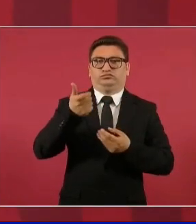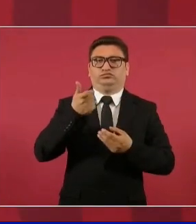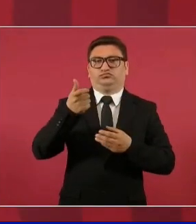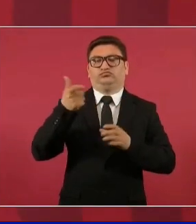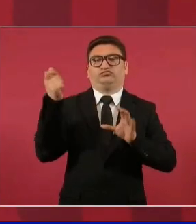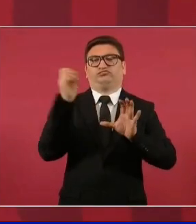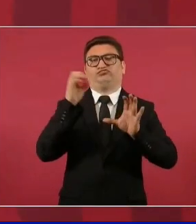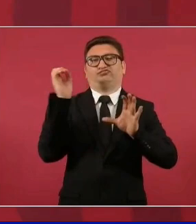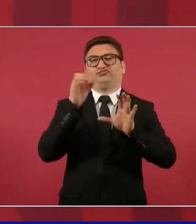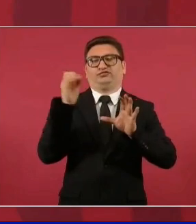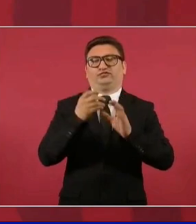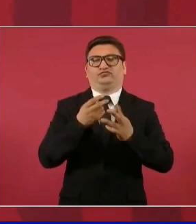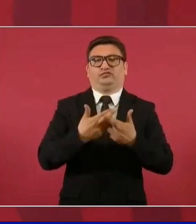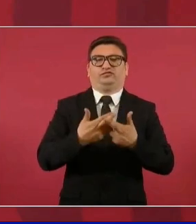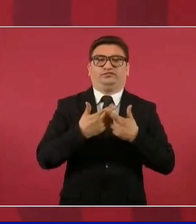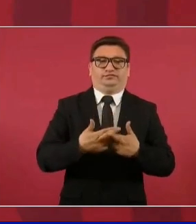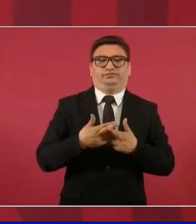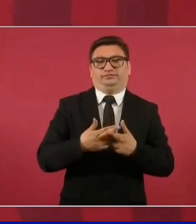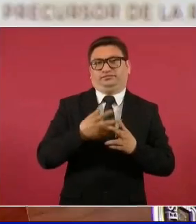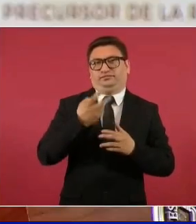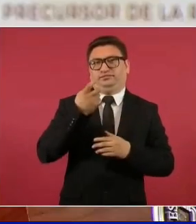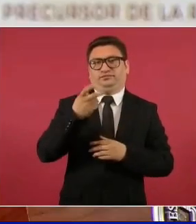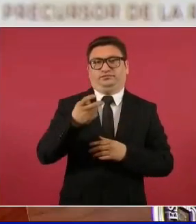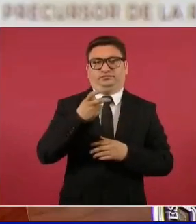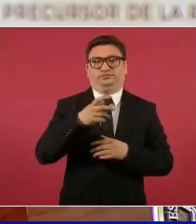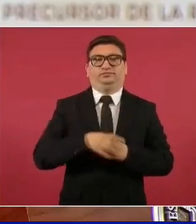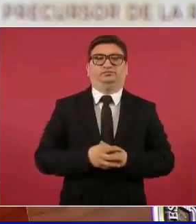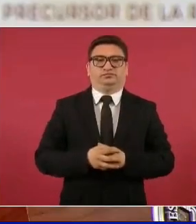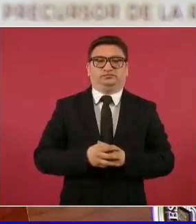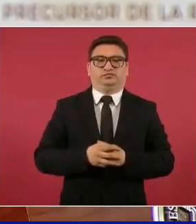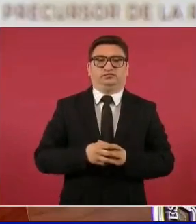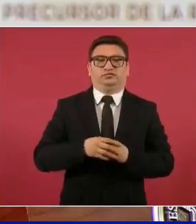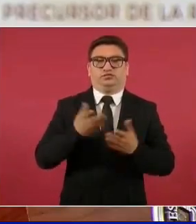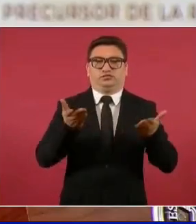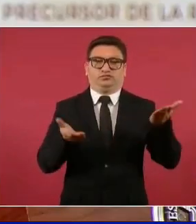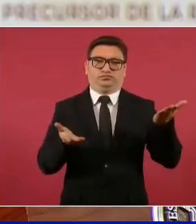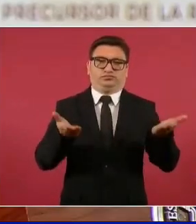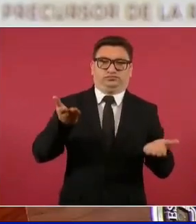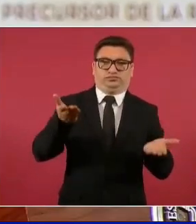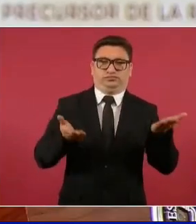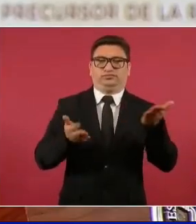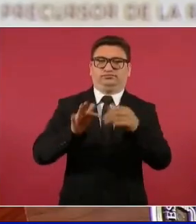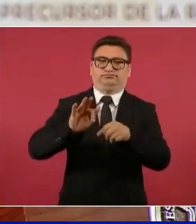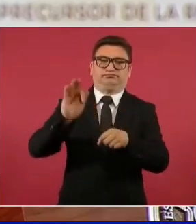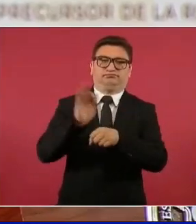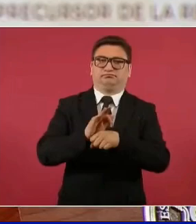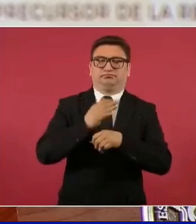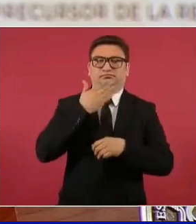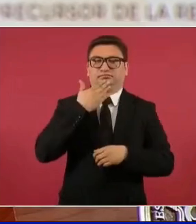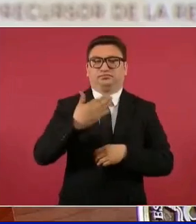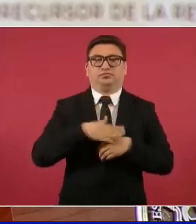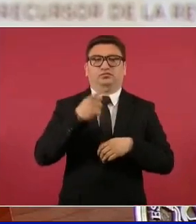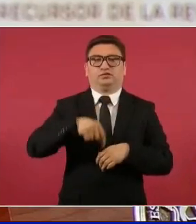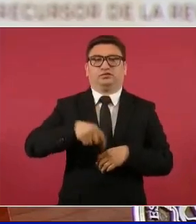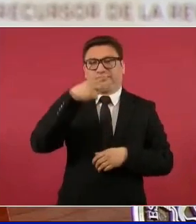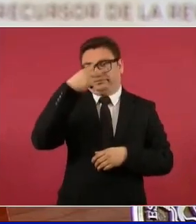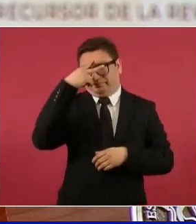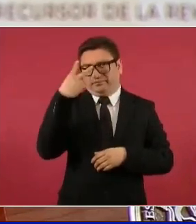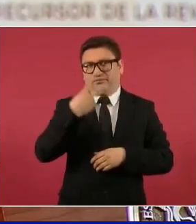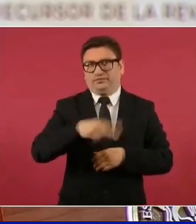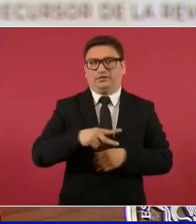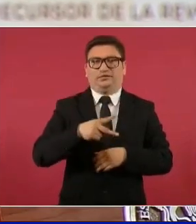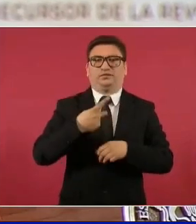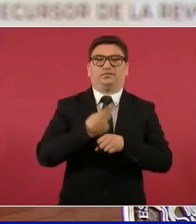macroeconómica. Y por eso, pues tiene un efecto muy positivo, porque México está considerado